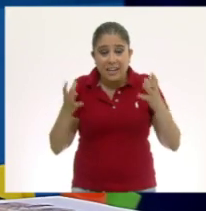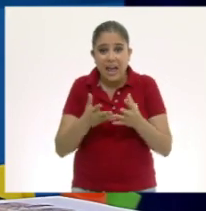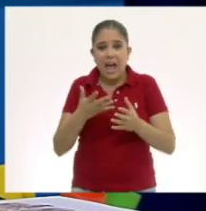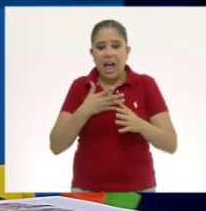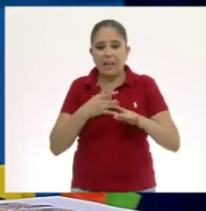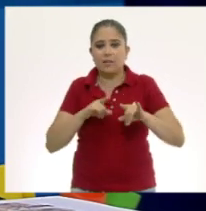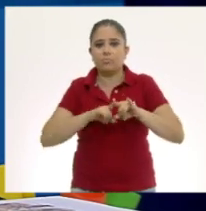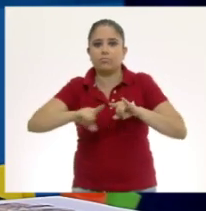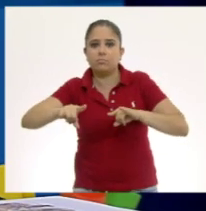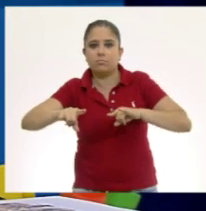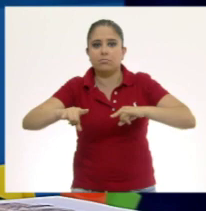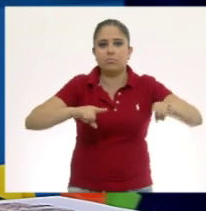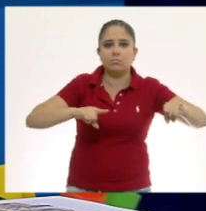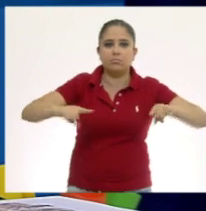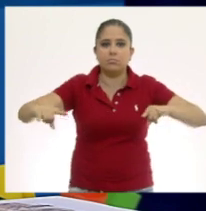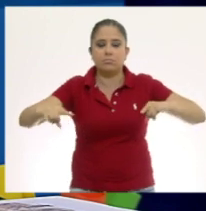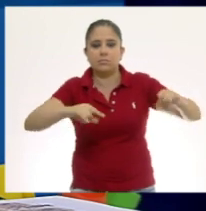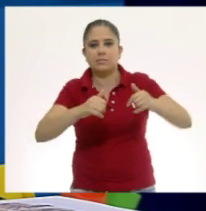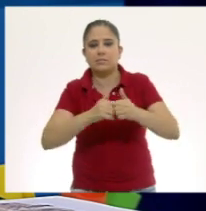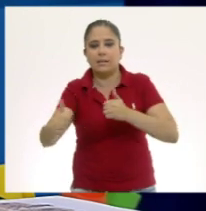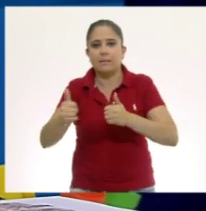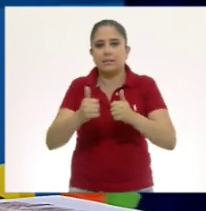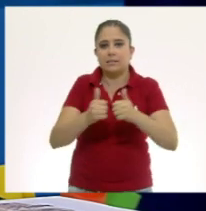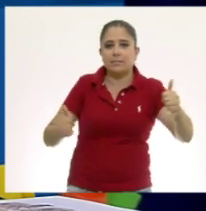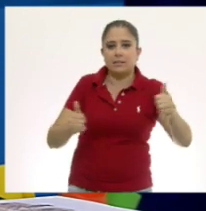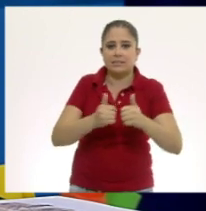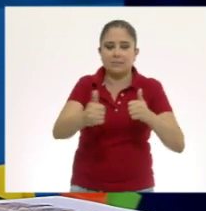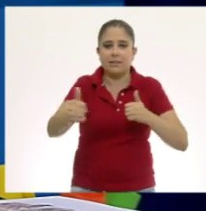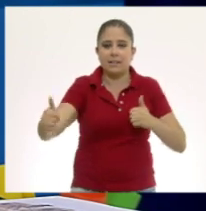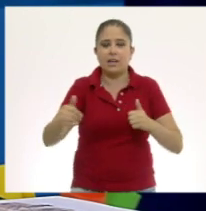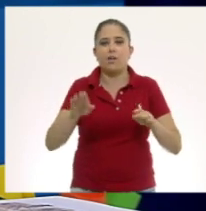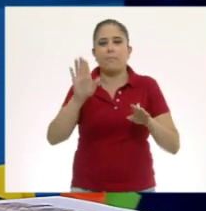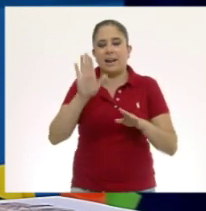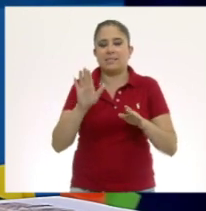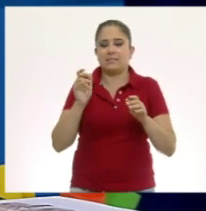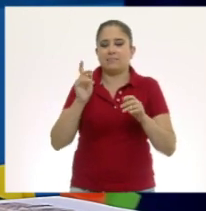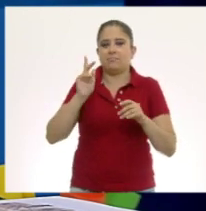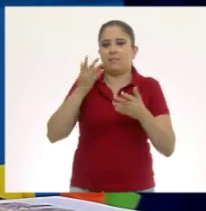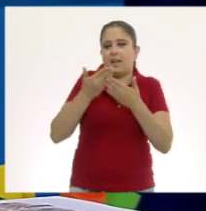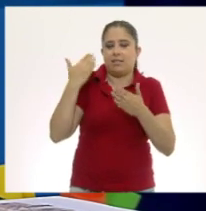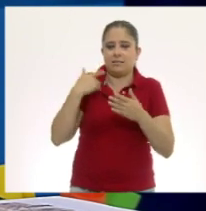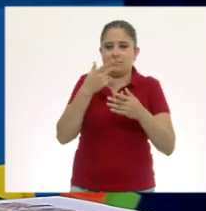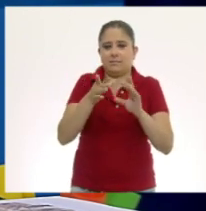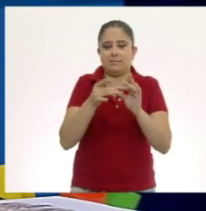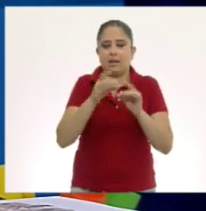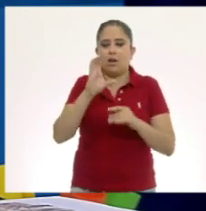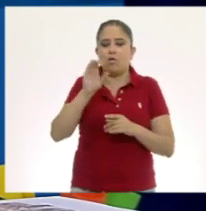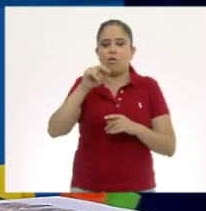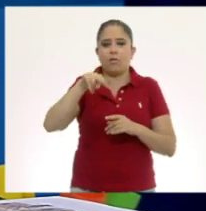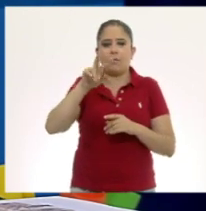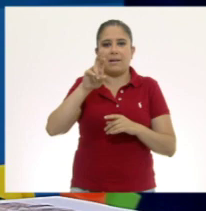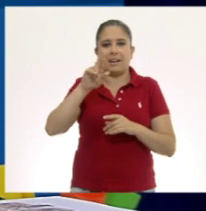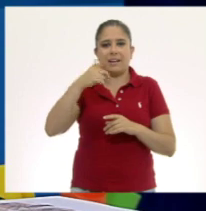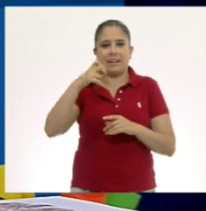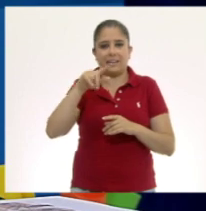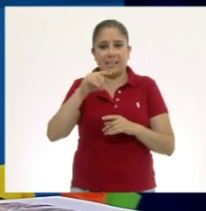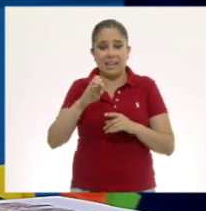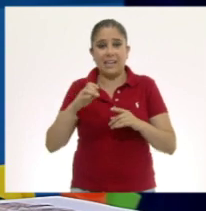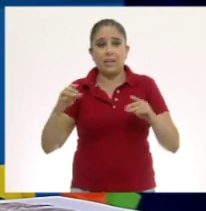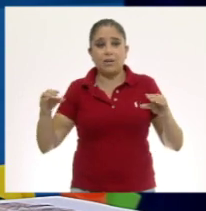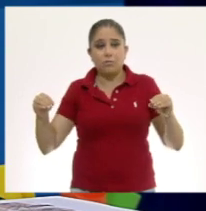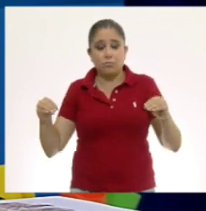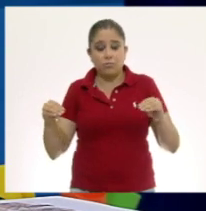este desplazamiento, vamos a pensar que es un desplazamiento convergente, lo que hace es que al encontrarse,